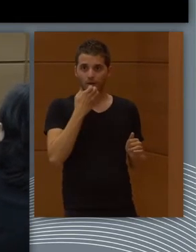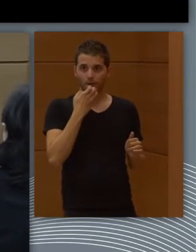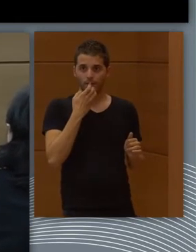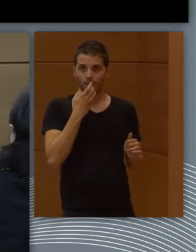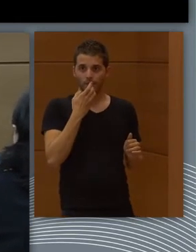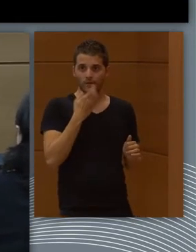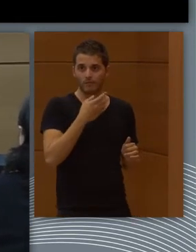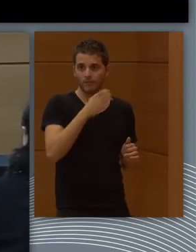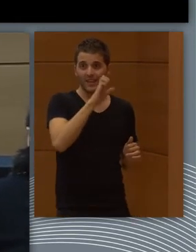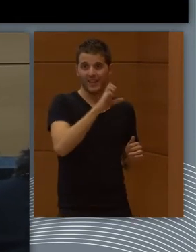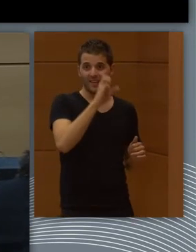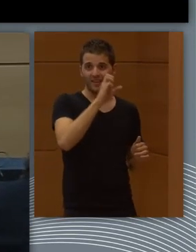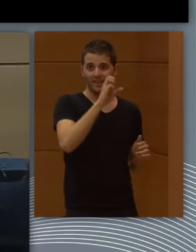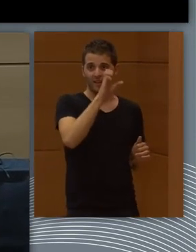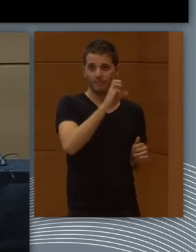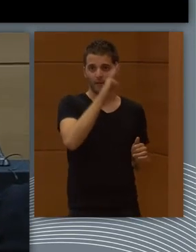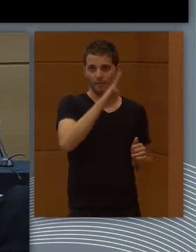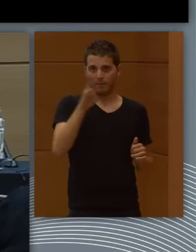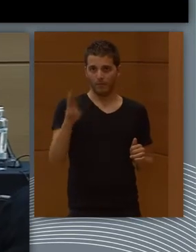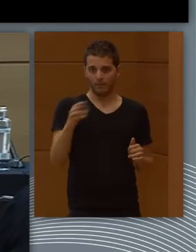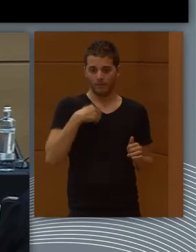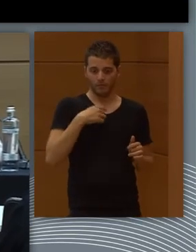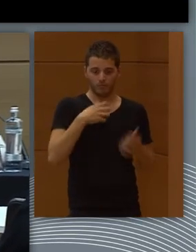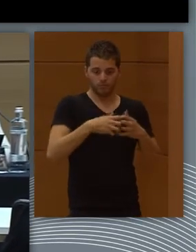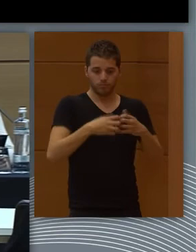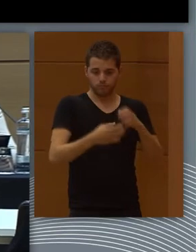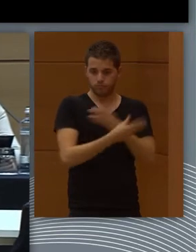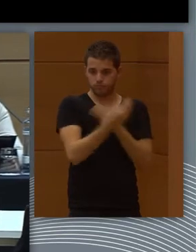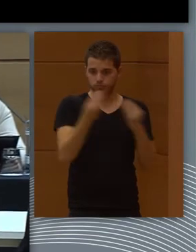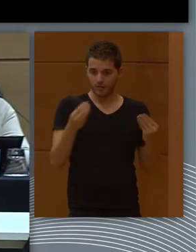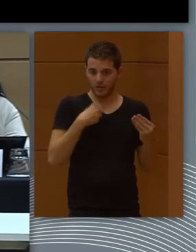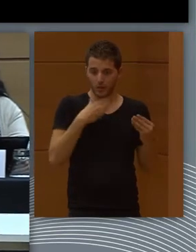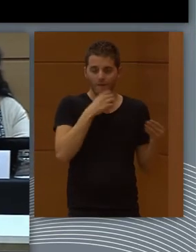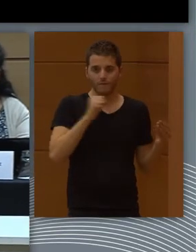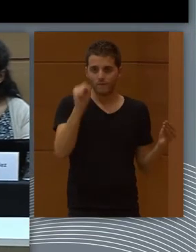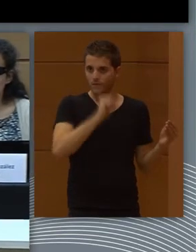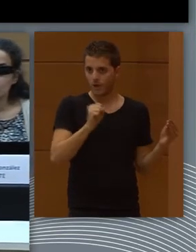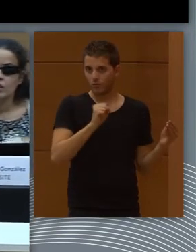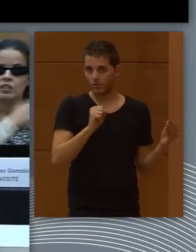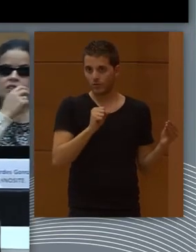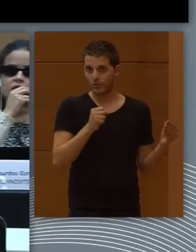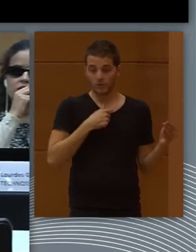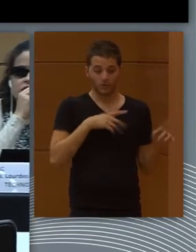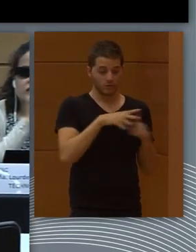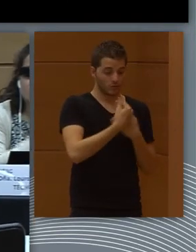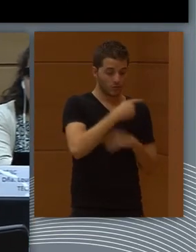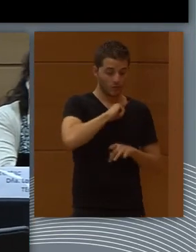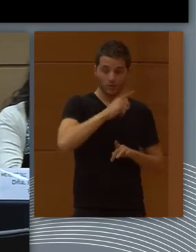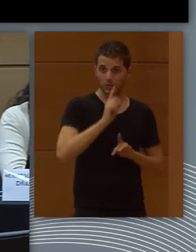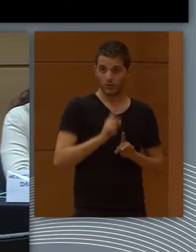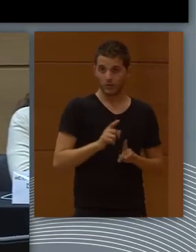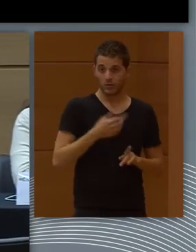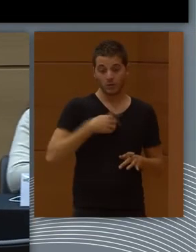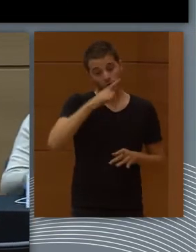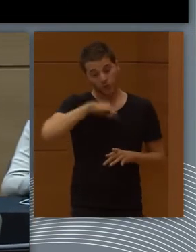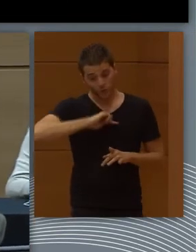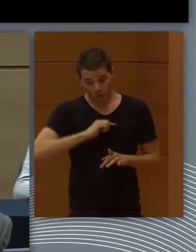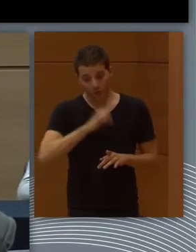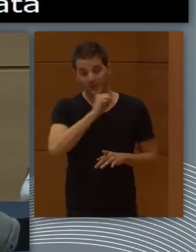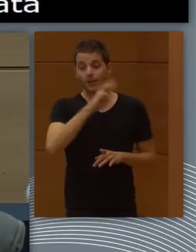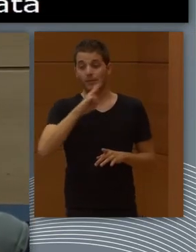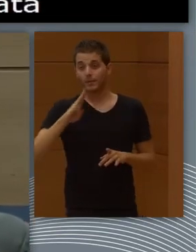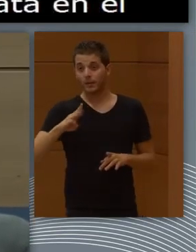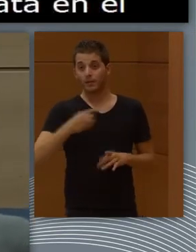que a mí me parece fabulosa. No es nuestro caso, y en el nuestro pues hay muchas aplicaciones,